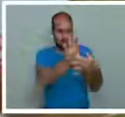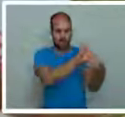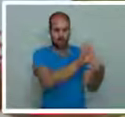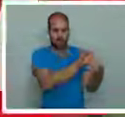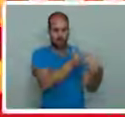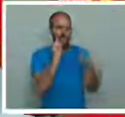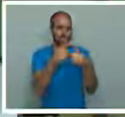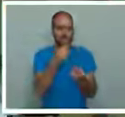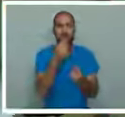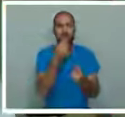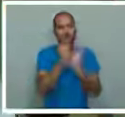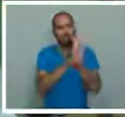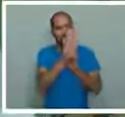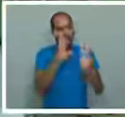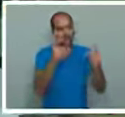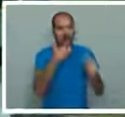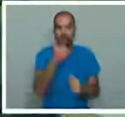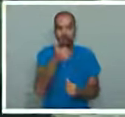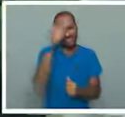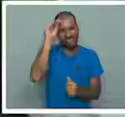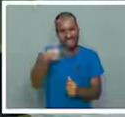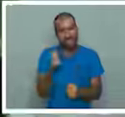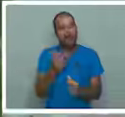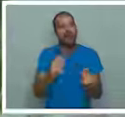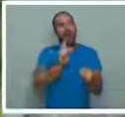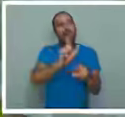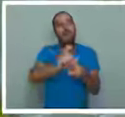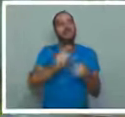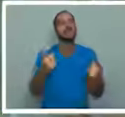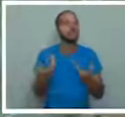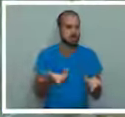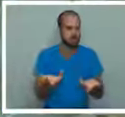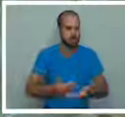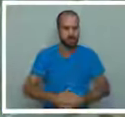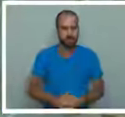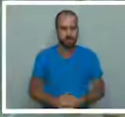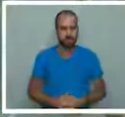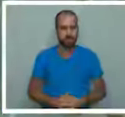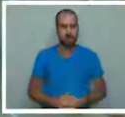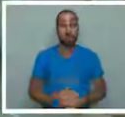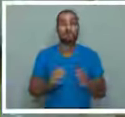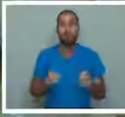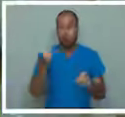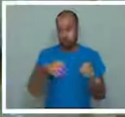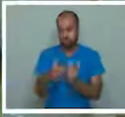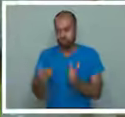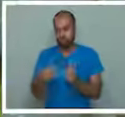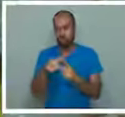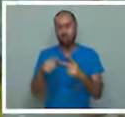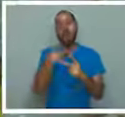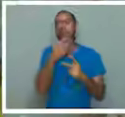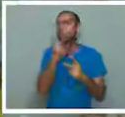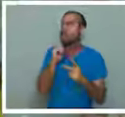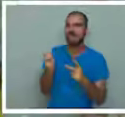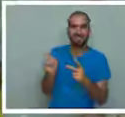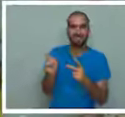cubano araceli y elena son las dos jóvenes que nos reciben ahora en su área de trabajo y aquí estoy las buenas tardes y las bienvenidas jóvenes por la vida muchas